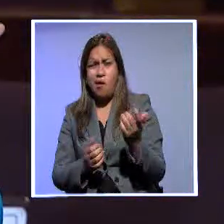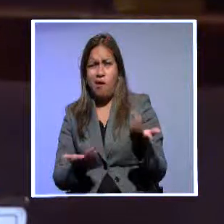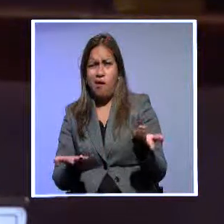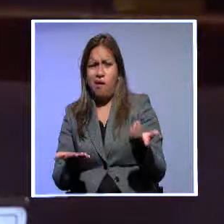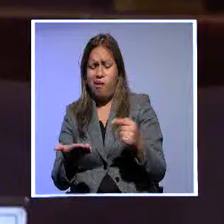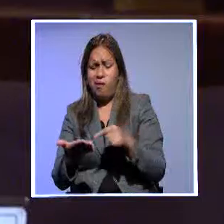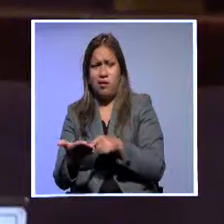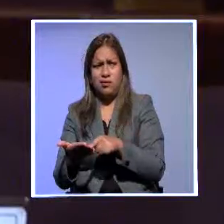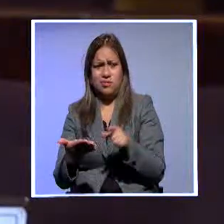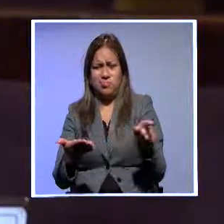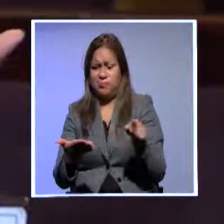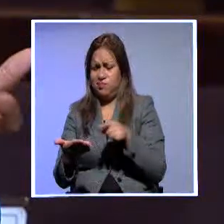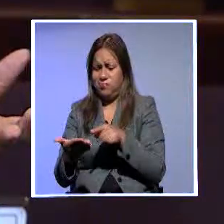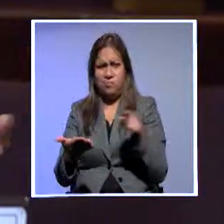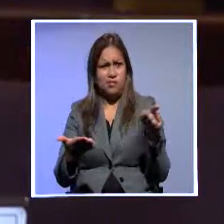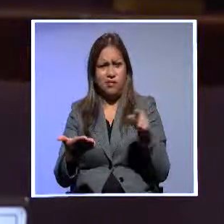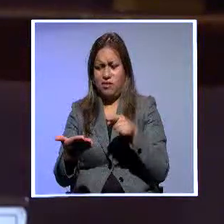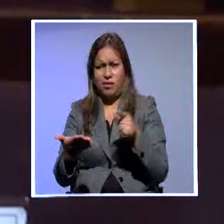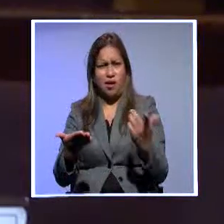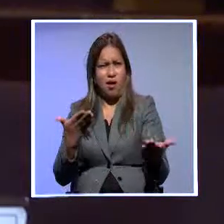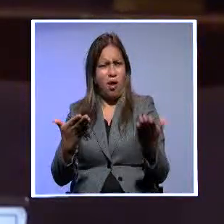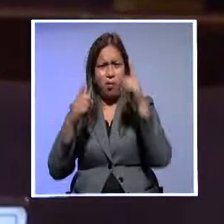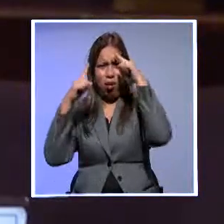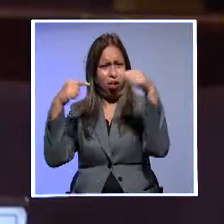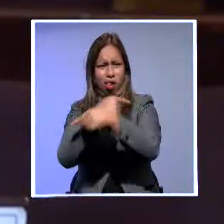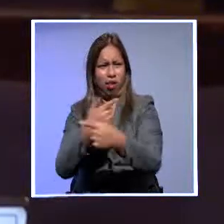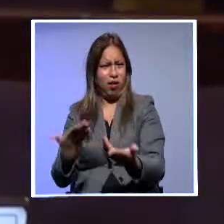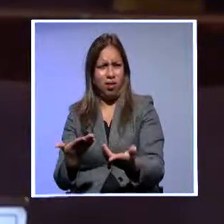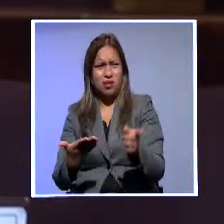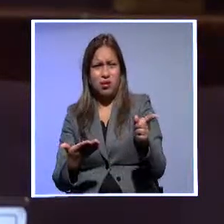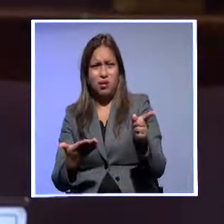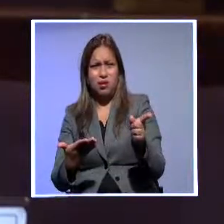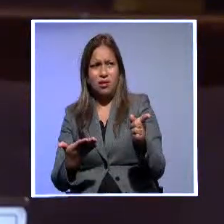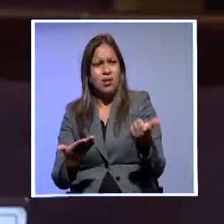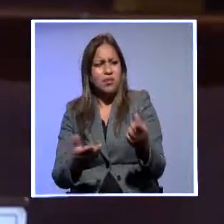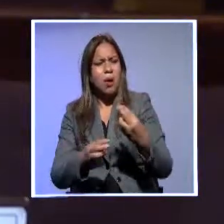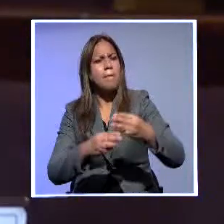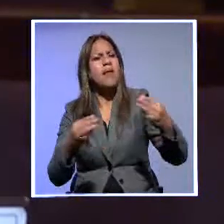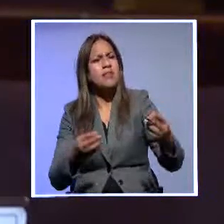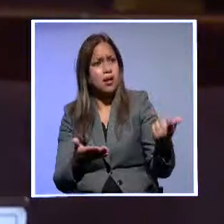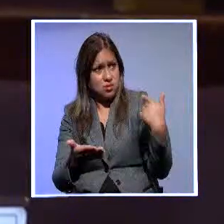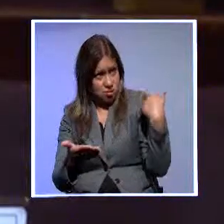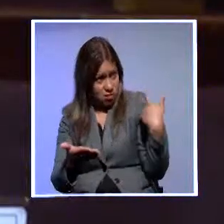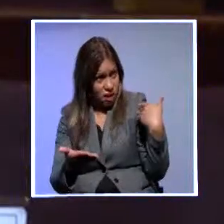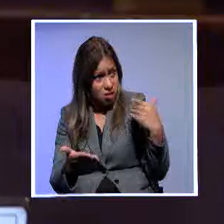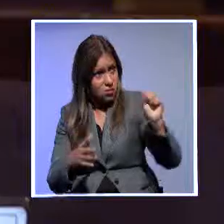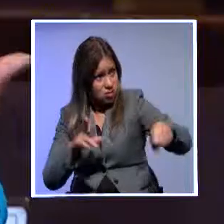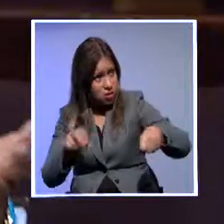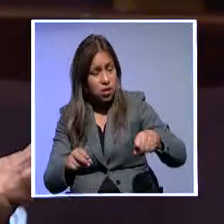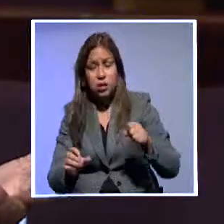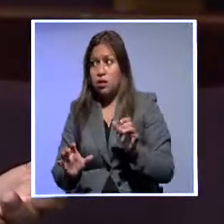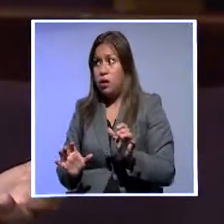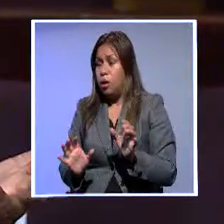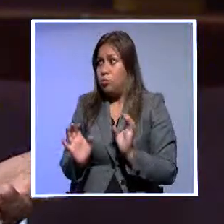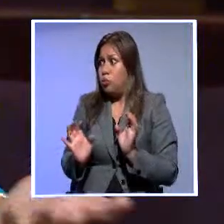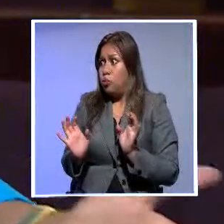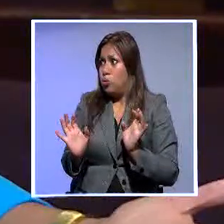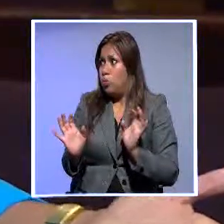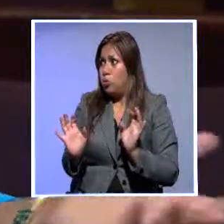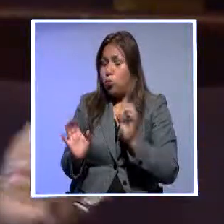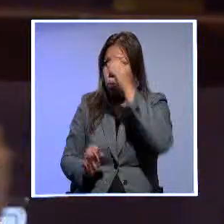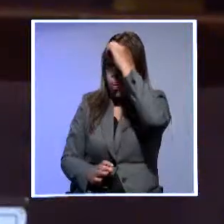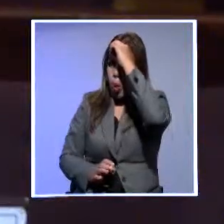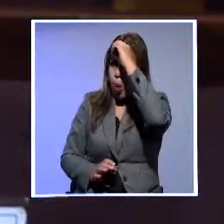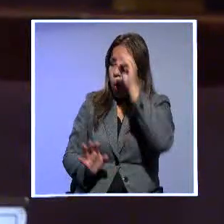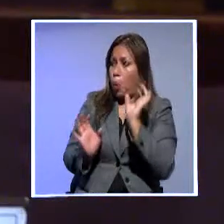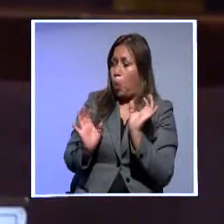en la documentación presentada sobre todo en declaraciones patrimoniales remite obviamente le remita porque era